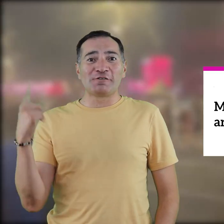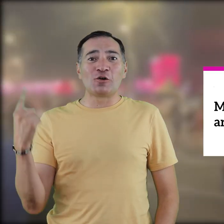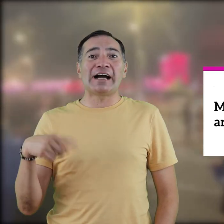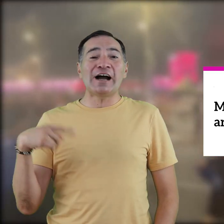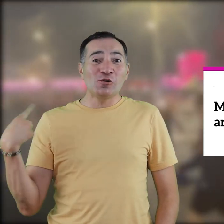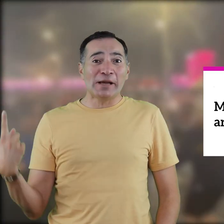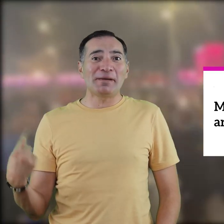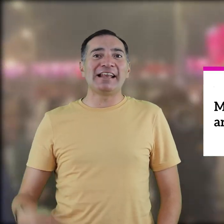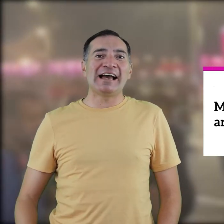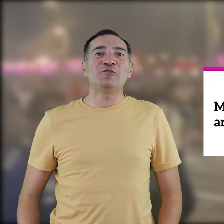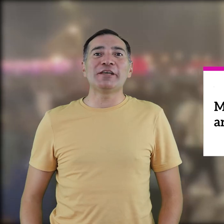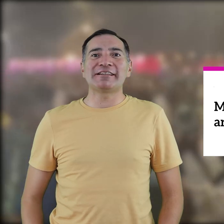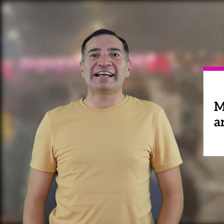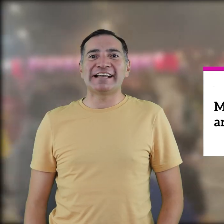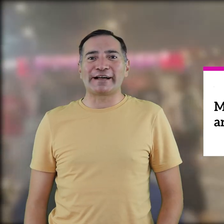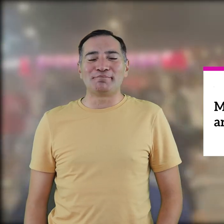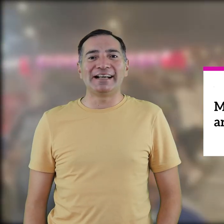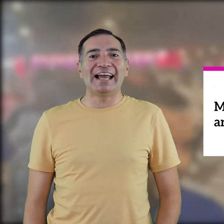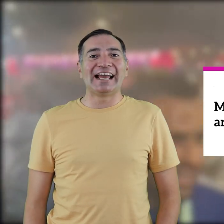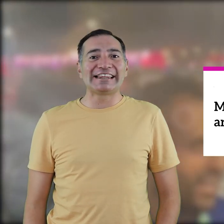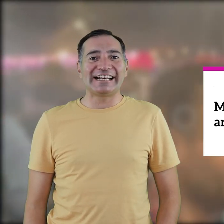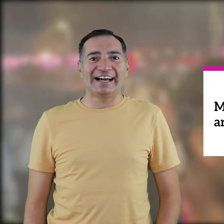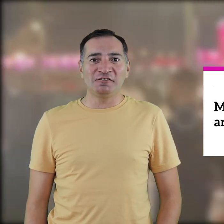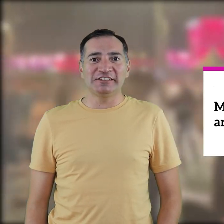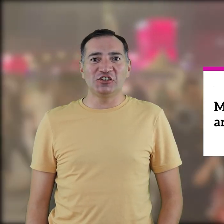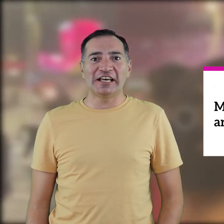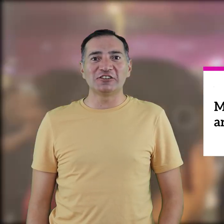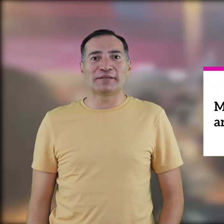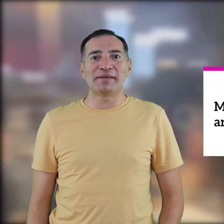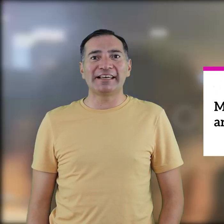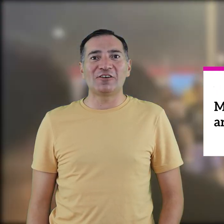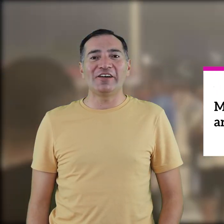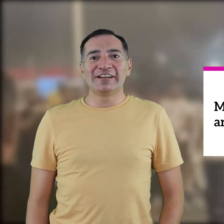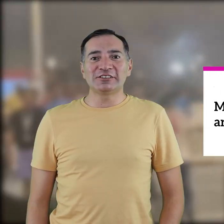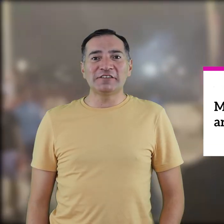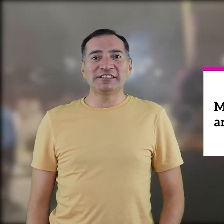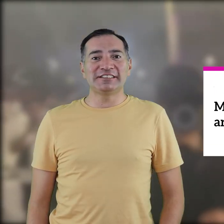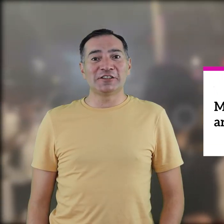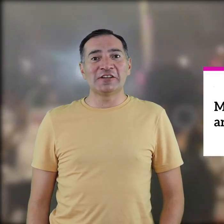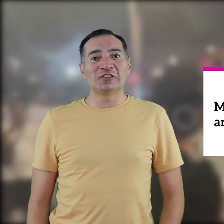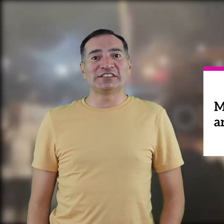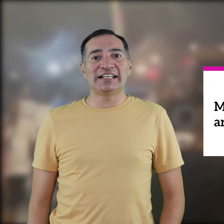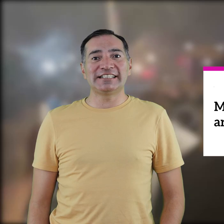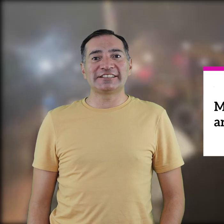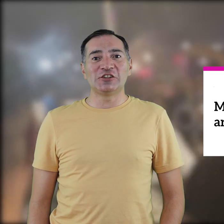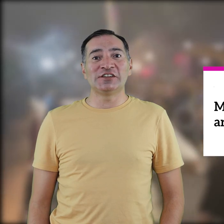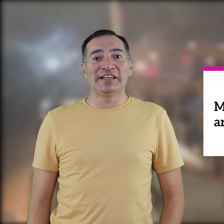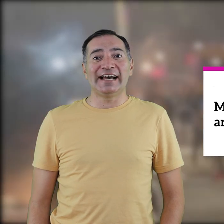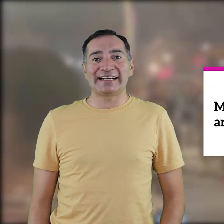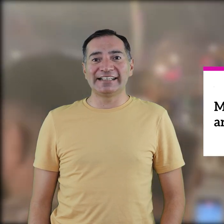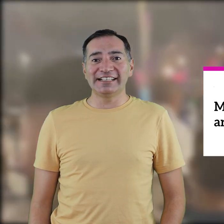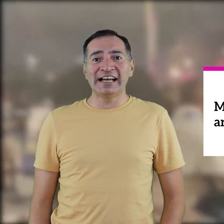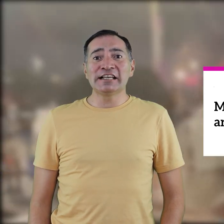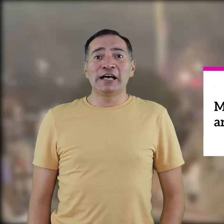una trifulca, una pelea, una batalla campal entre aficionados de México y los aficionados de la selección